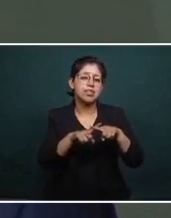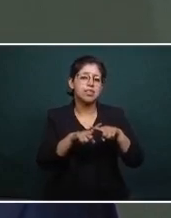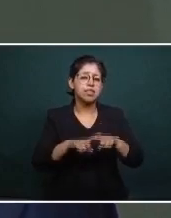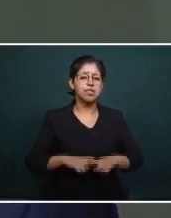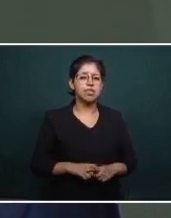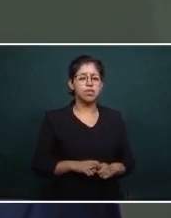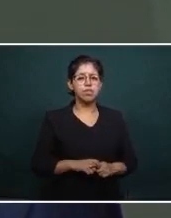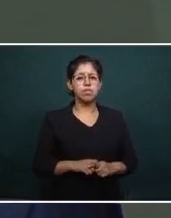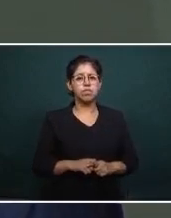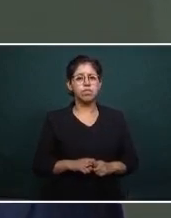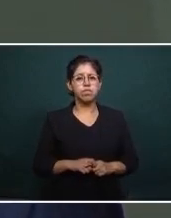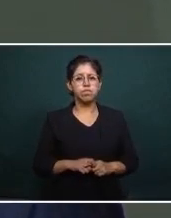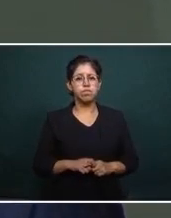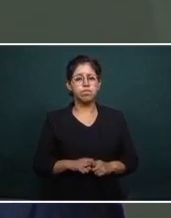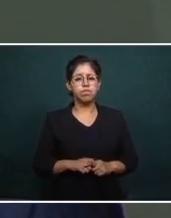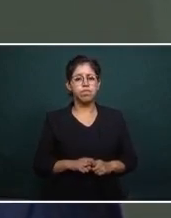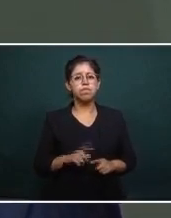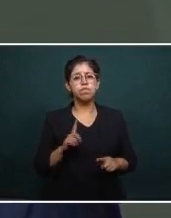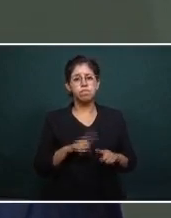estos